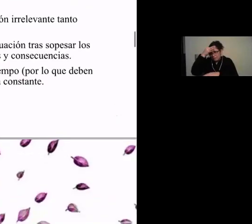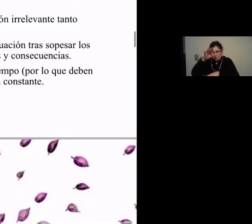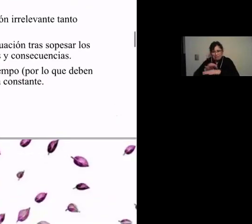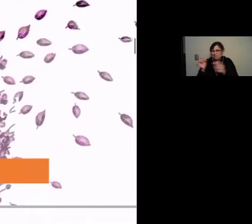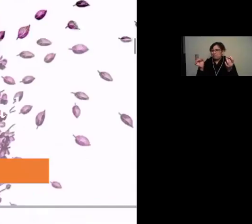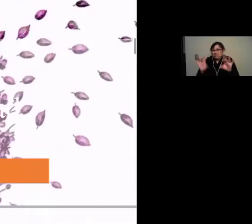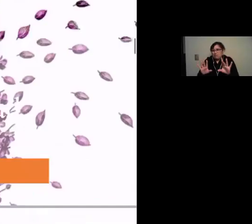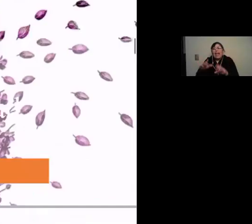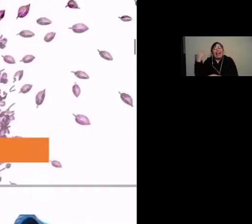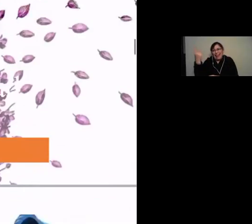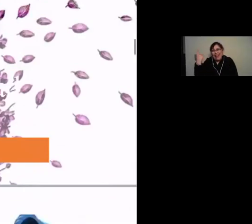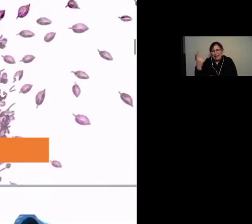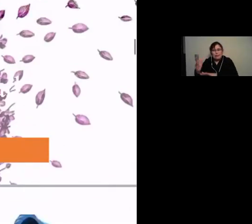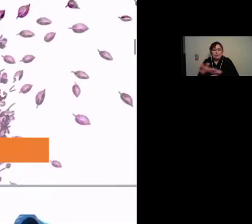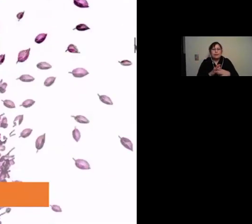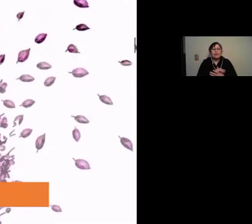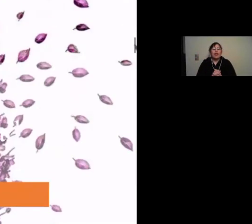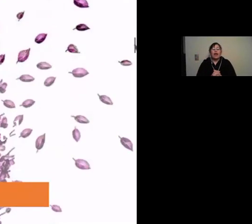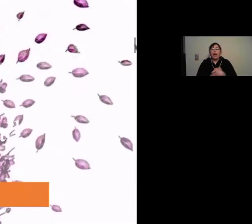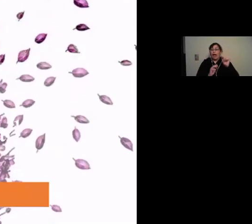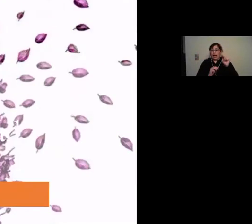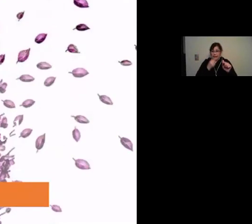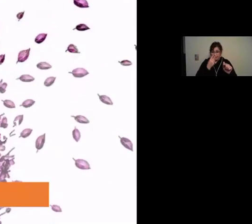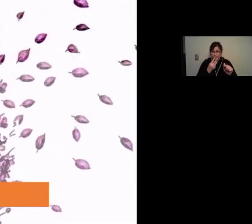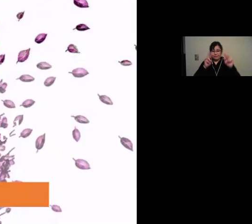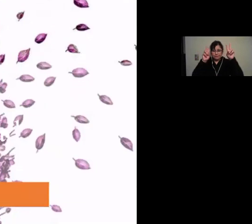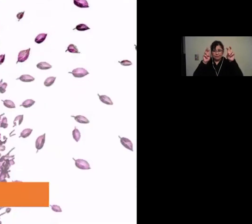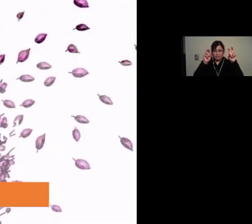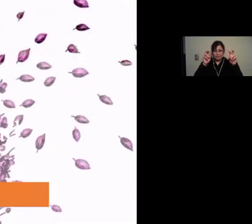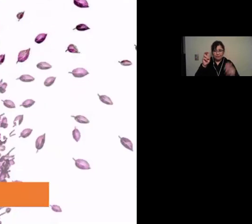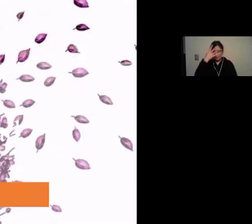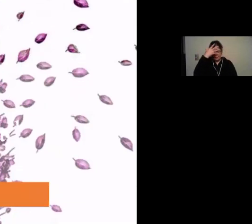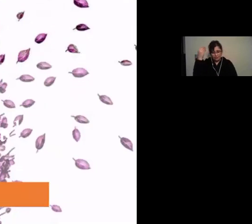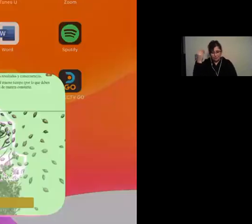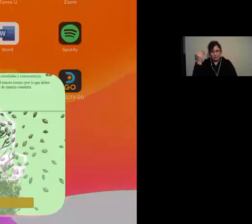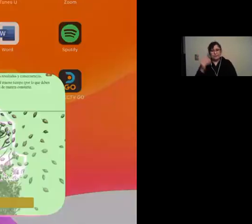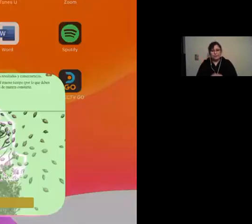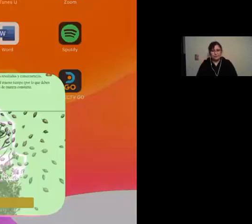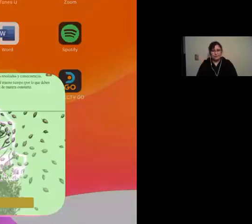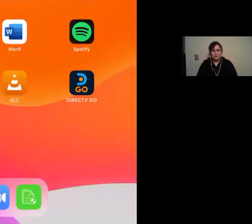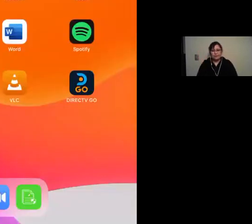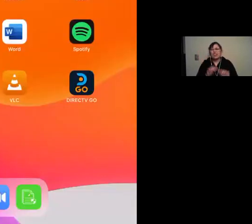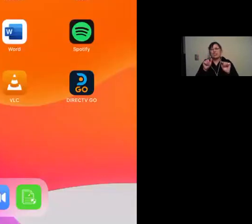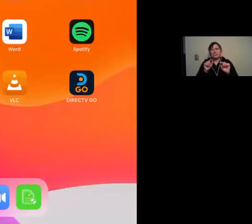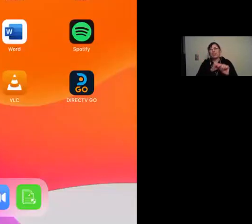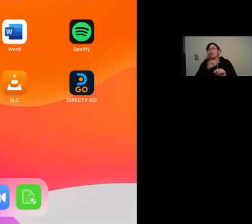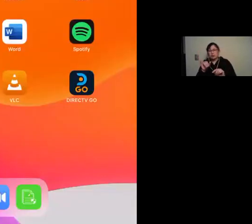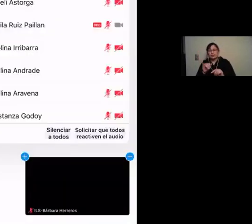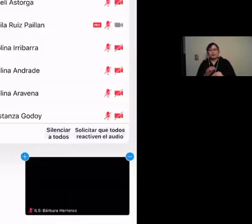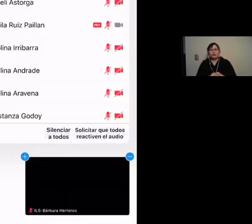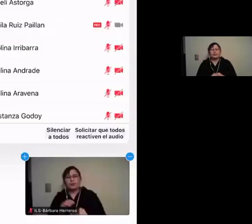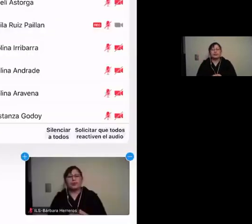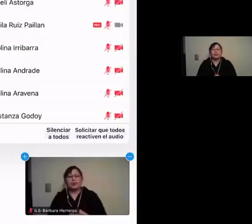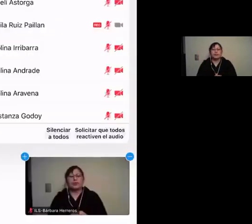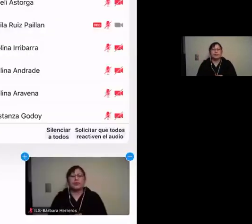¿ya? Y aquí pasamos a hablar de lleno a lo que tiene relación con demencia.